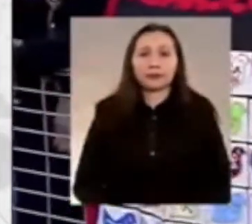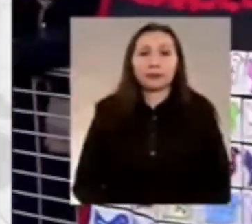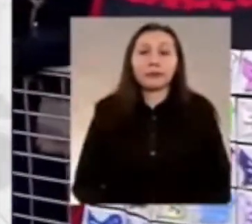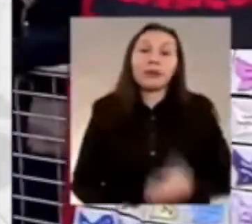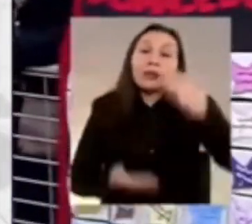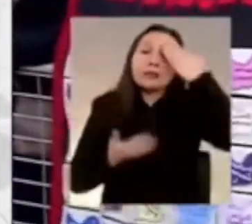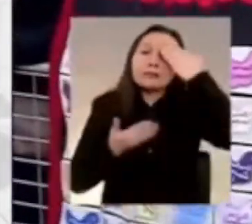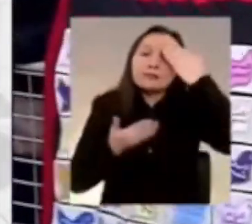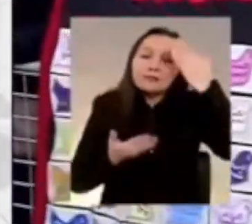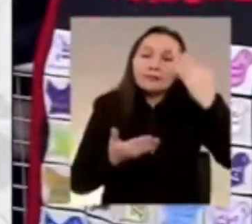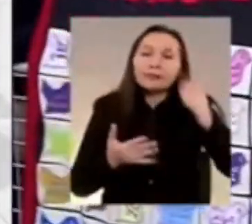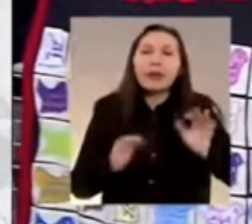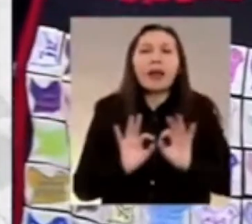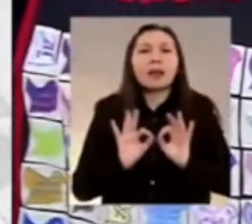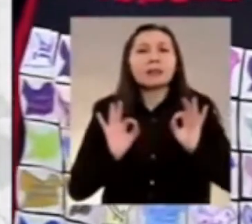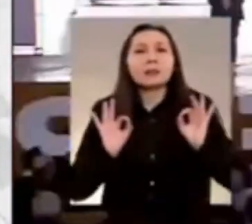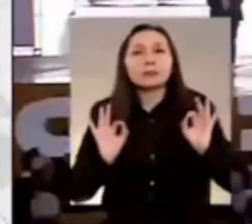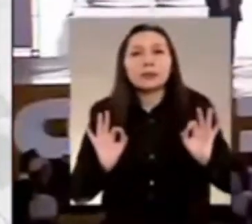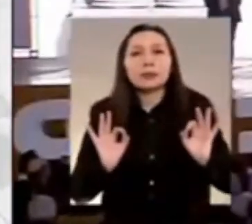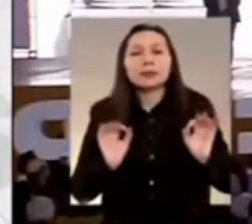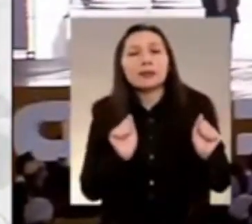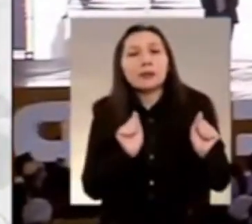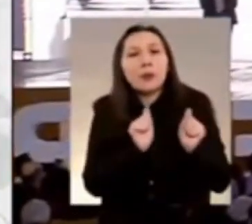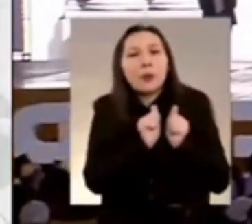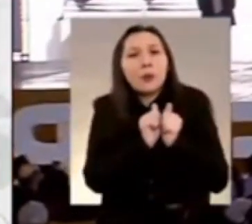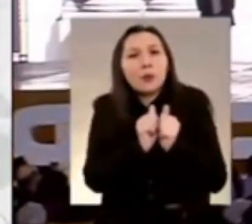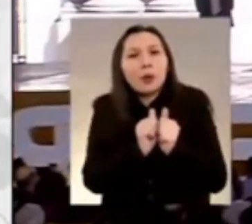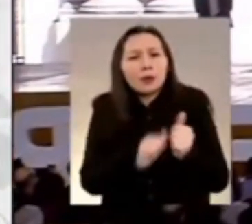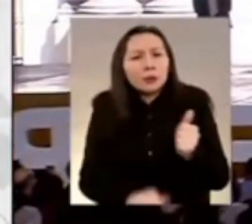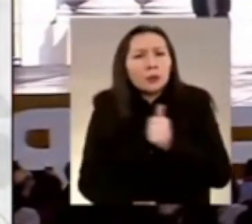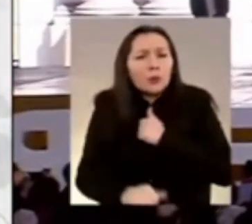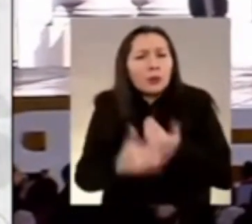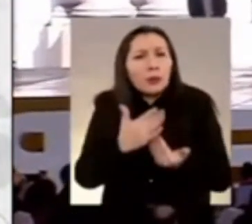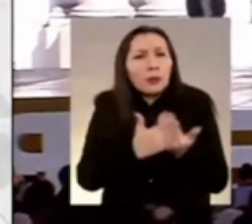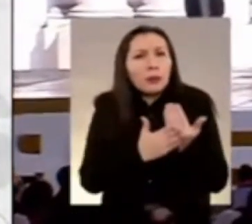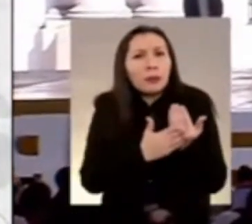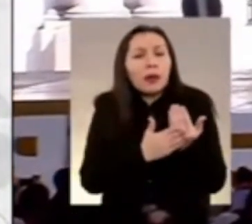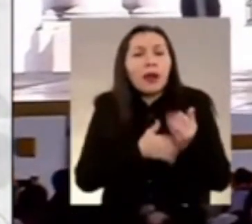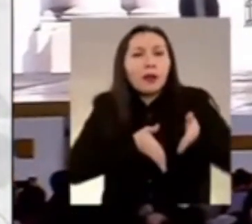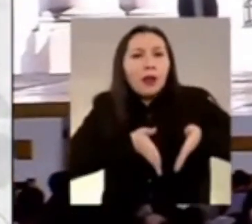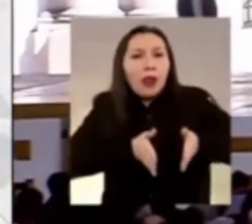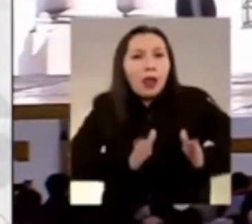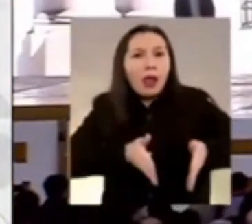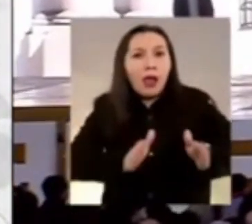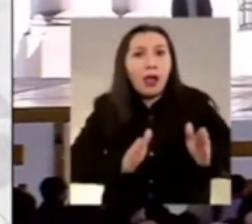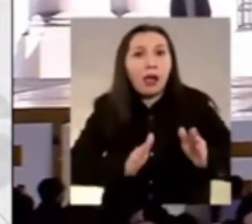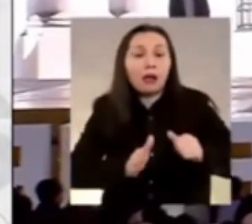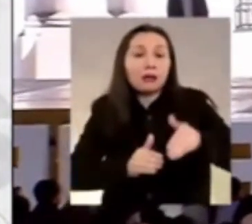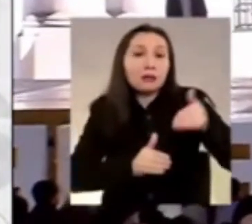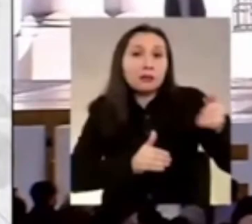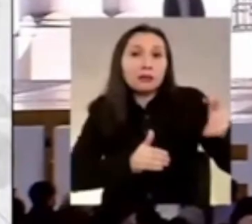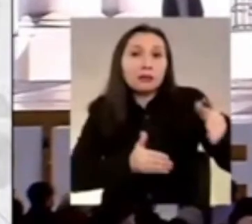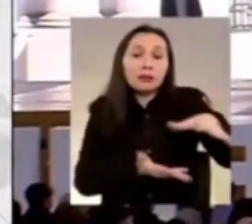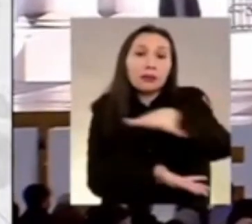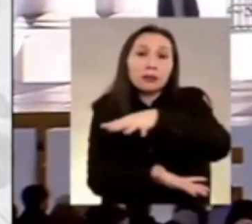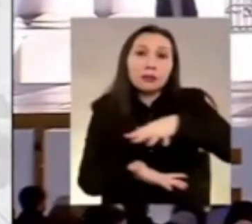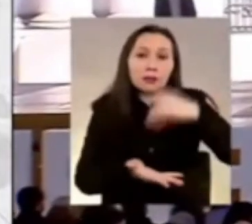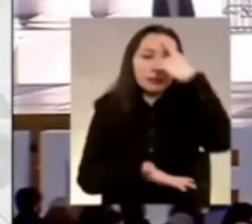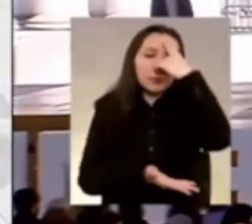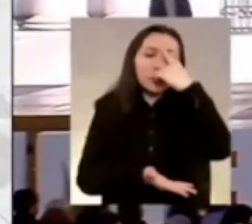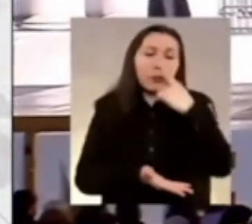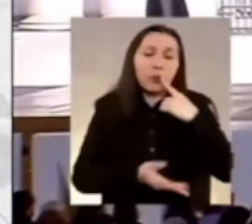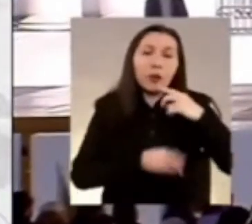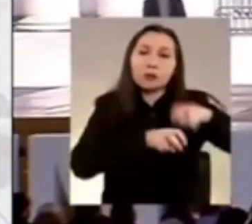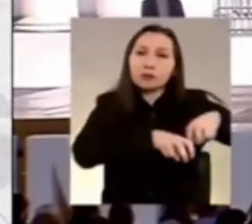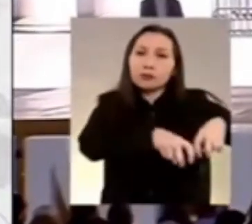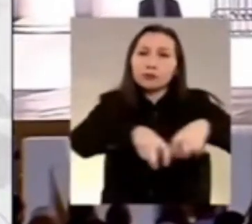Un saludo especial a quienes nos han acompañado desde muy temprano en las calles, aquí en torno al monumento y en todas las calles